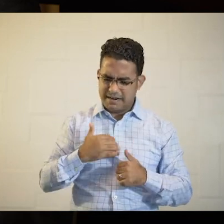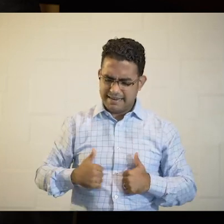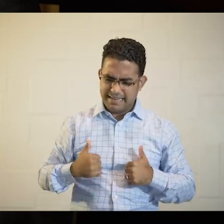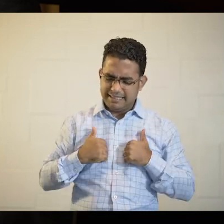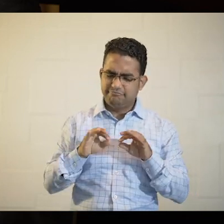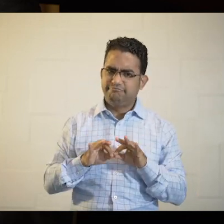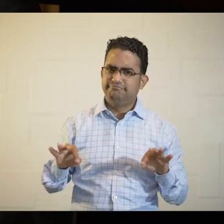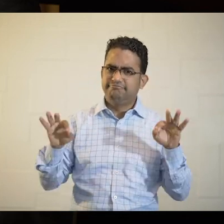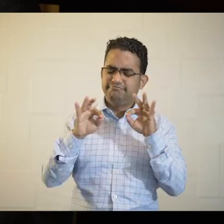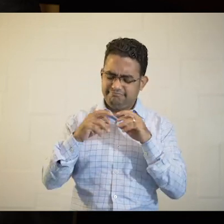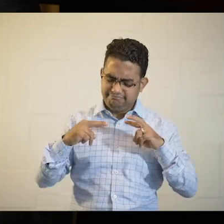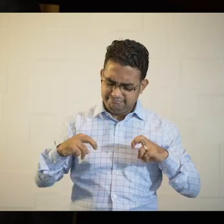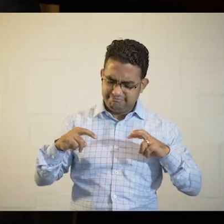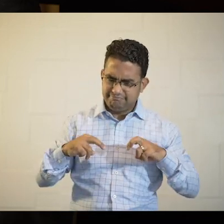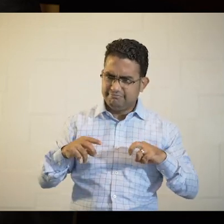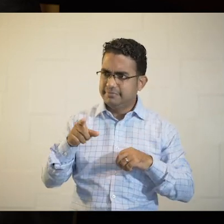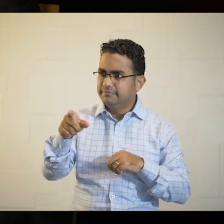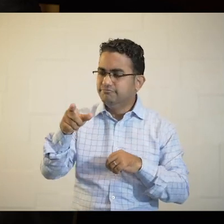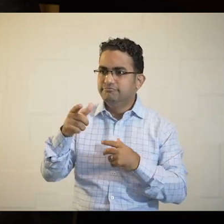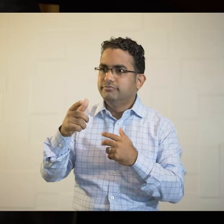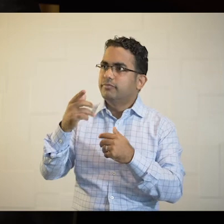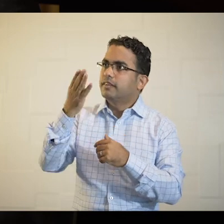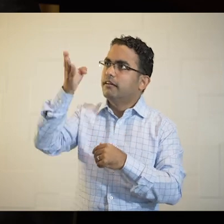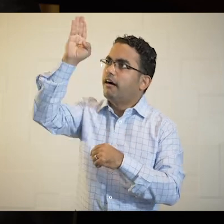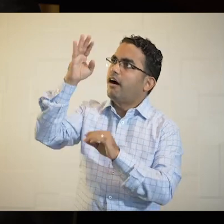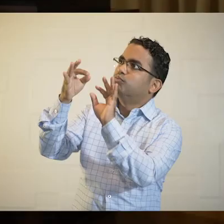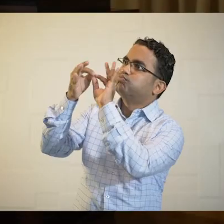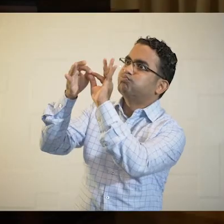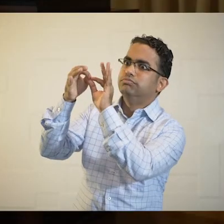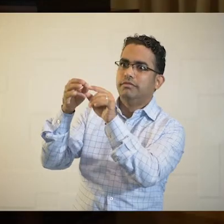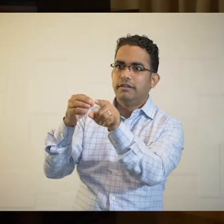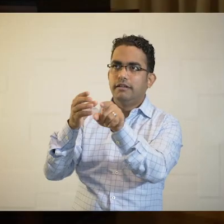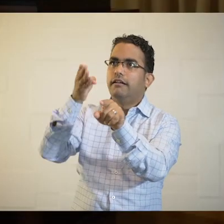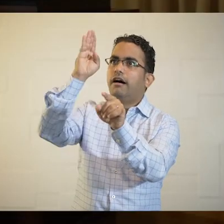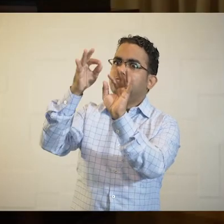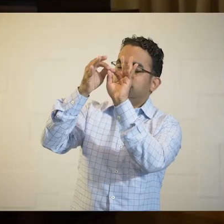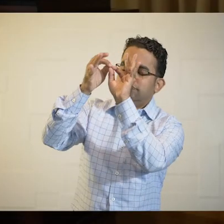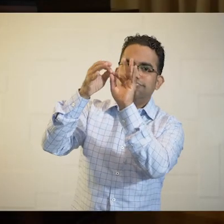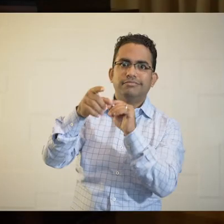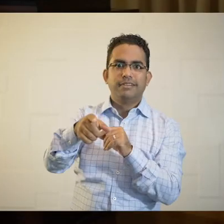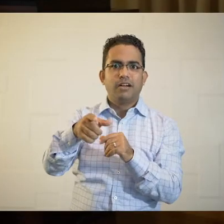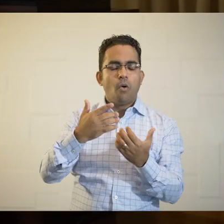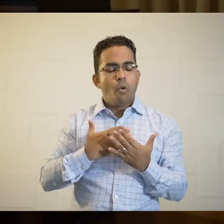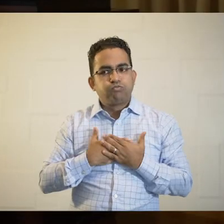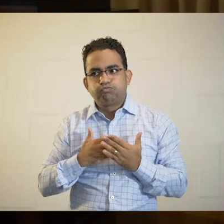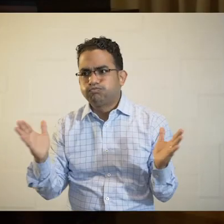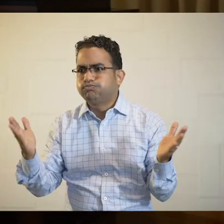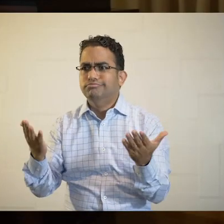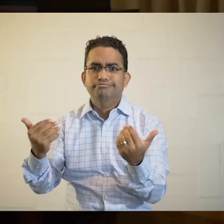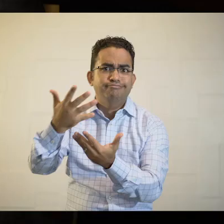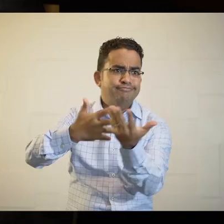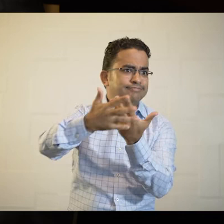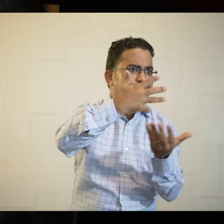su propia intimidad abiertos hacia Dios, con quien coexisten. Y abiertos a otros seres personales, con la